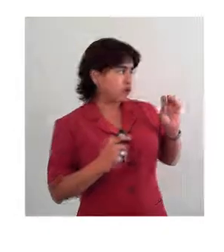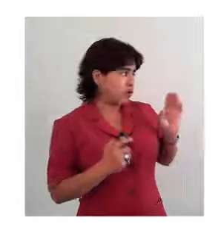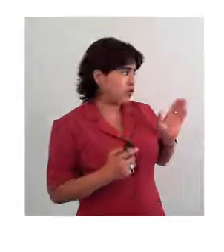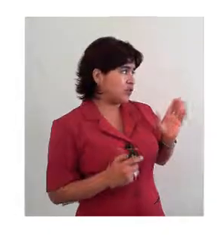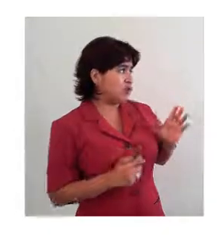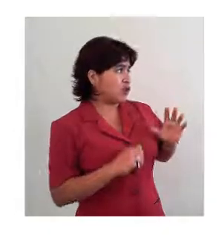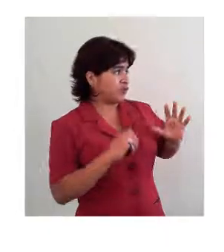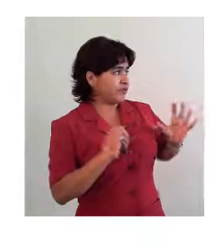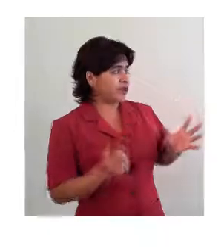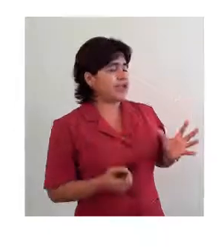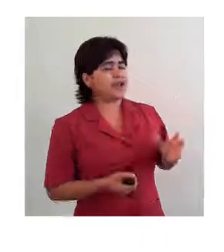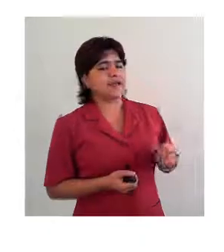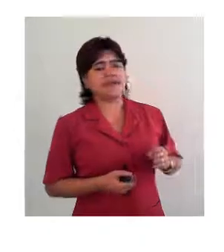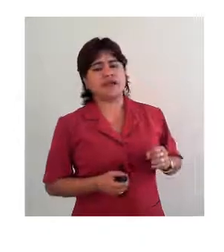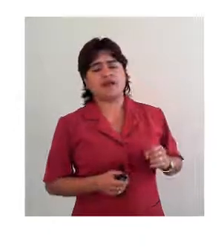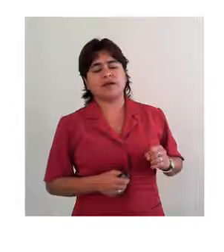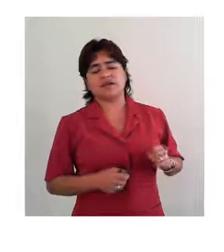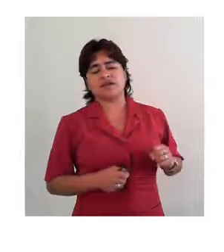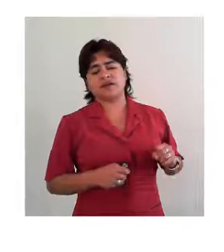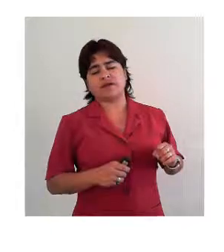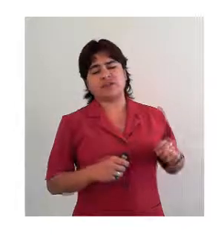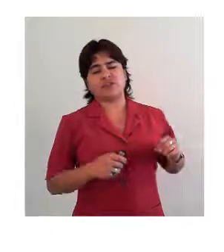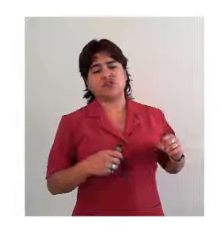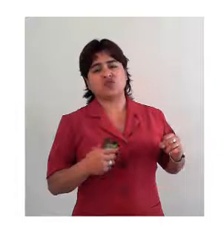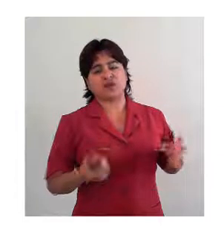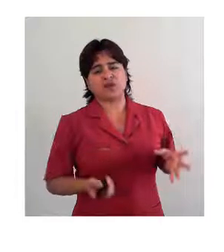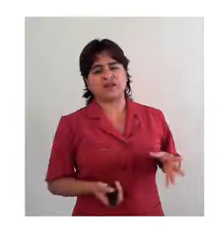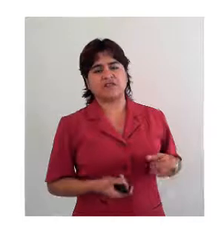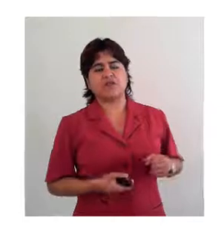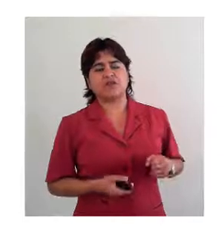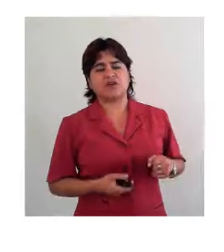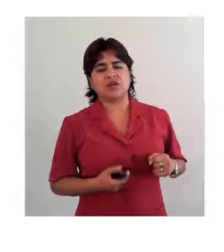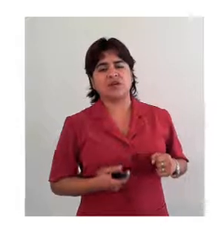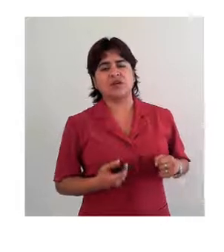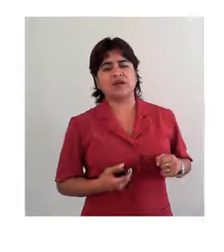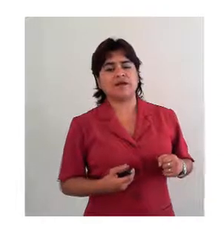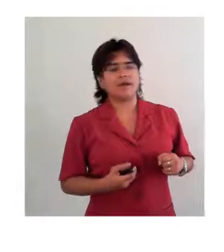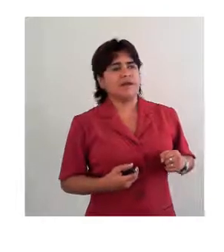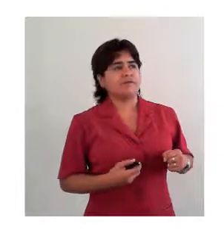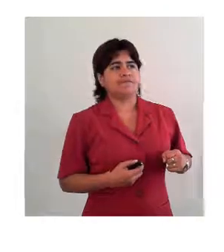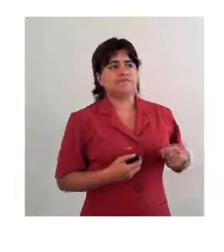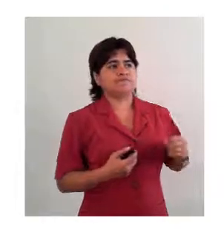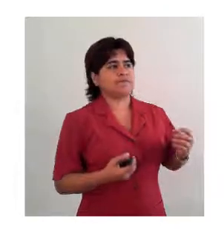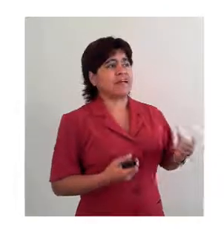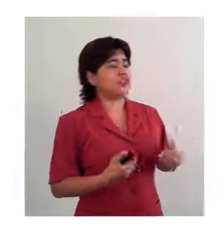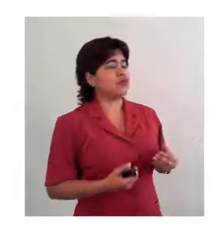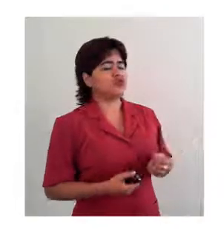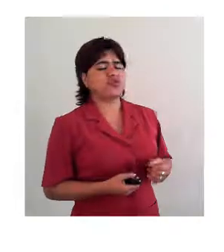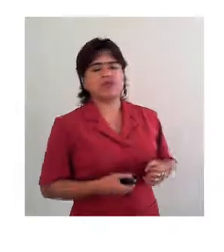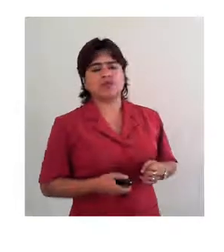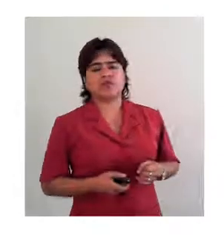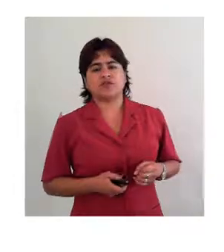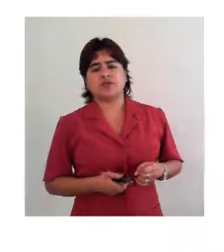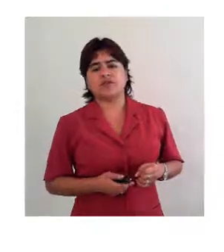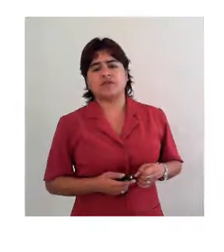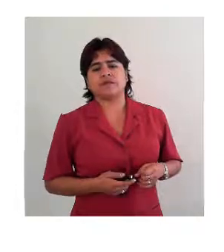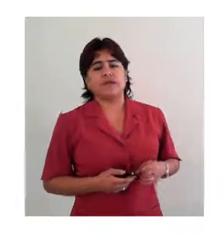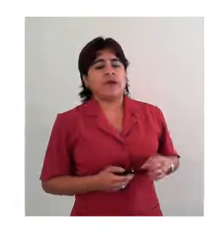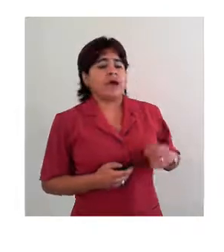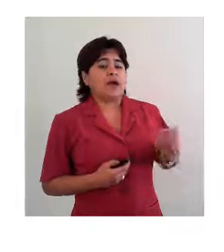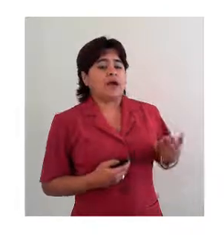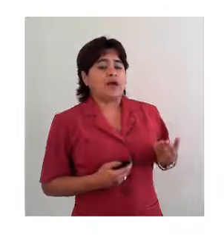se logró también contener a este proceso subversivo, ¿no? Que venía haciendo mucho daño a nuestro